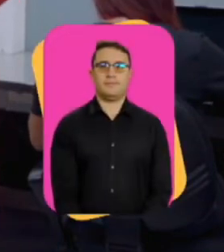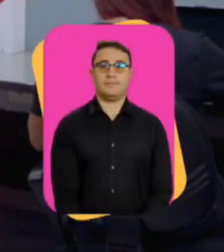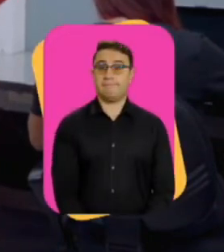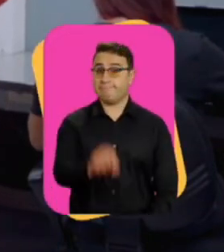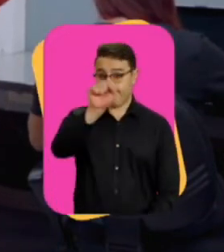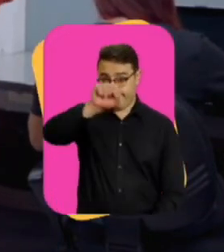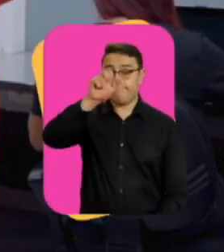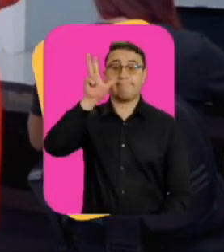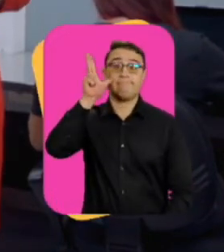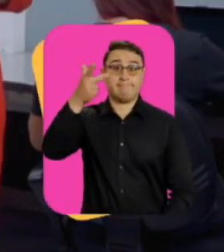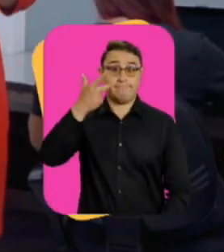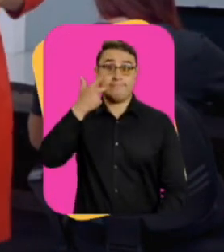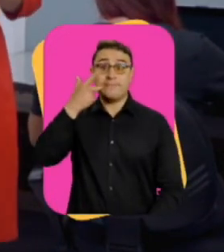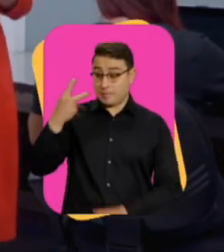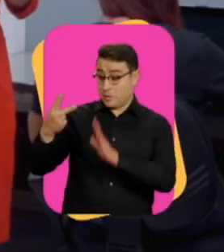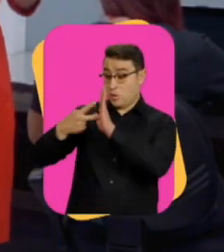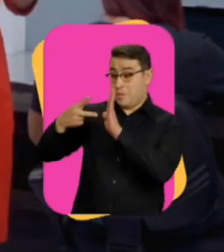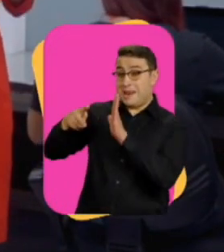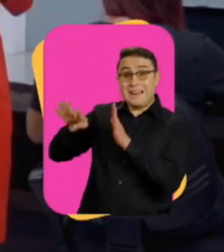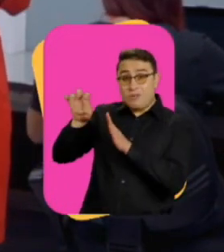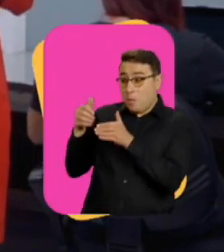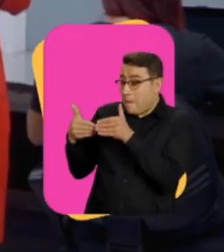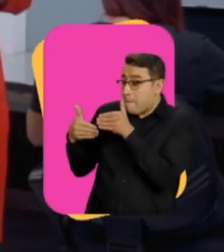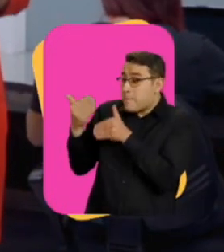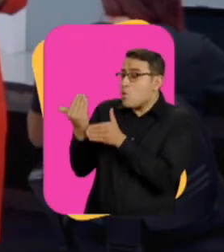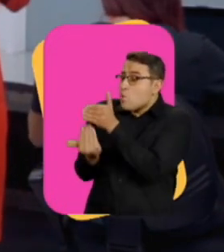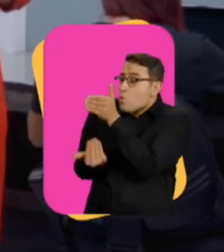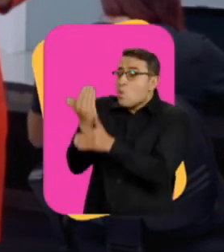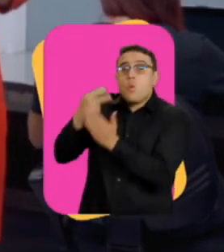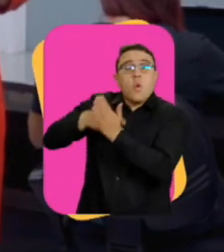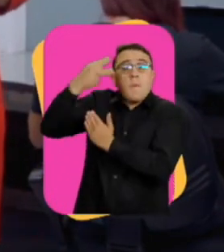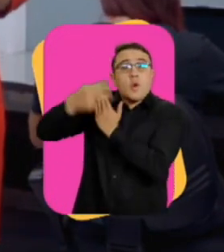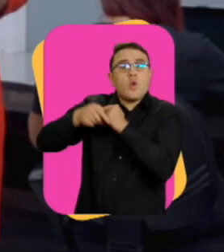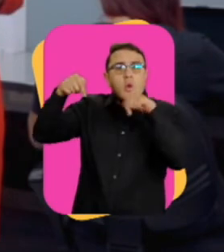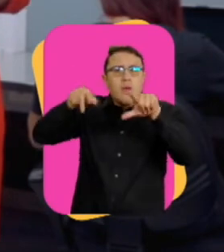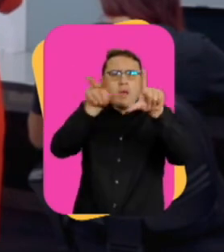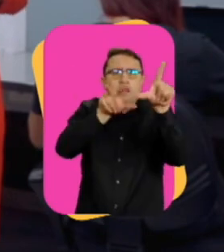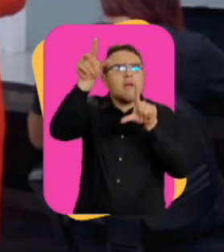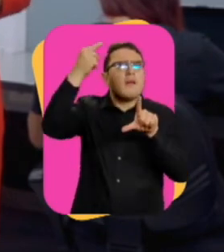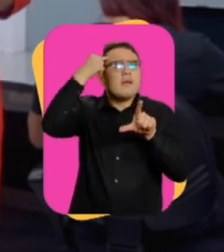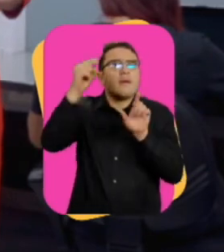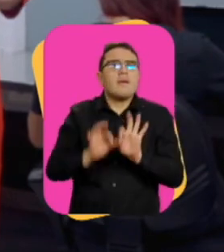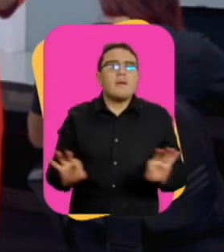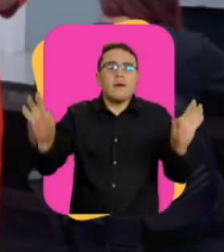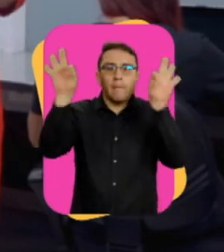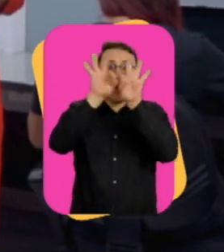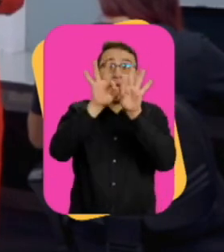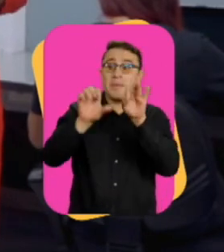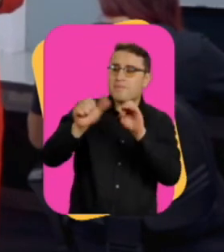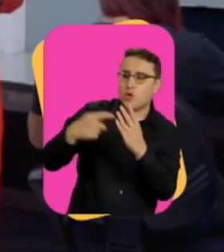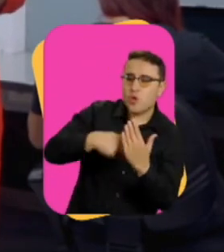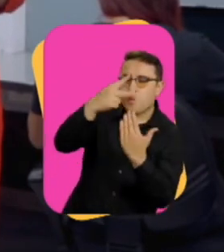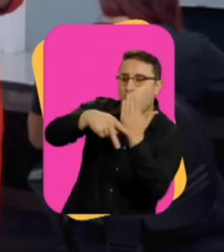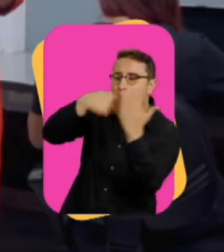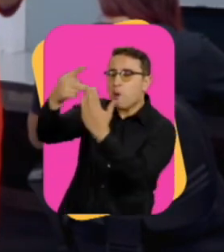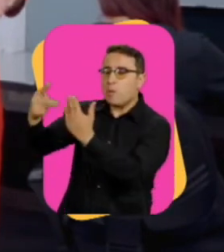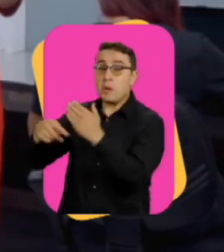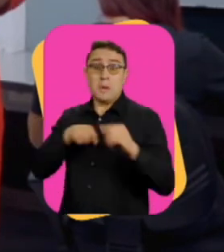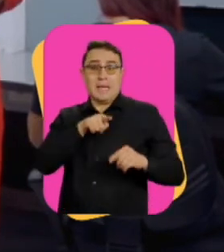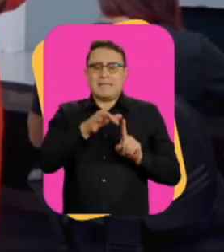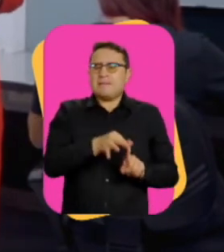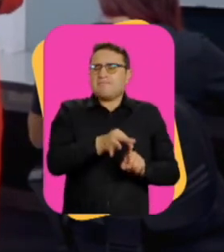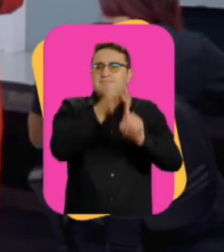Así es, Cristian. En el 2019 empezamos un proyecto que para Canal 13 es muy importante y que resaltamos entre muchos otros básicamente porque tiene